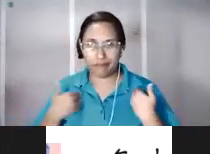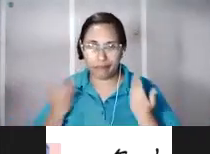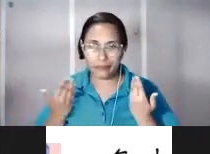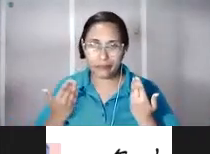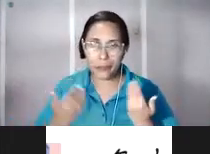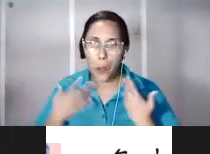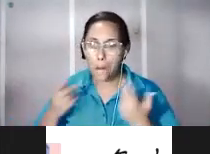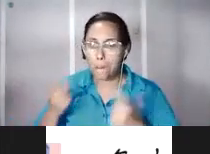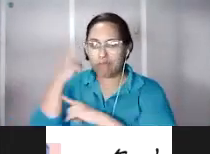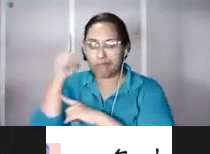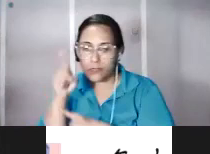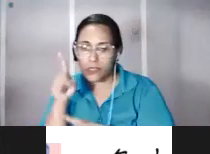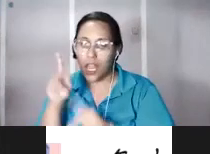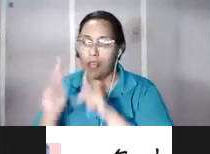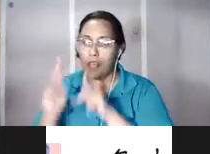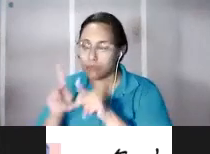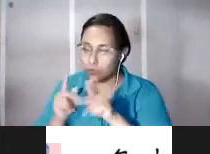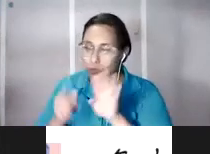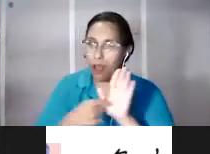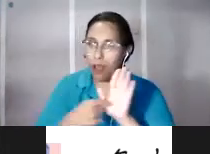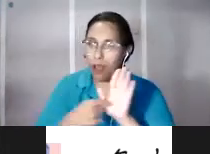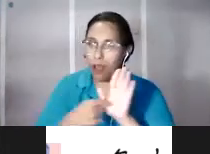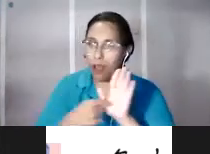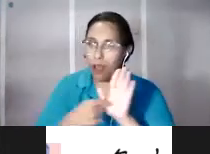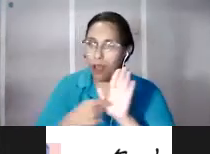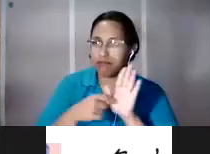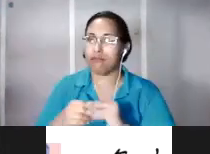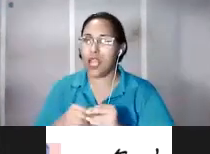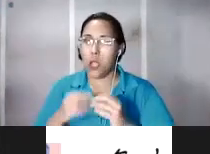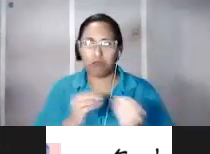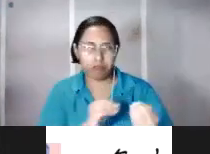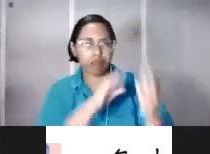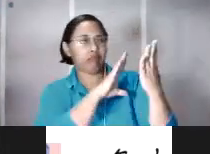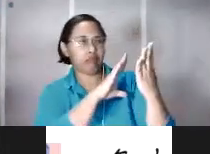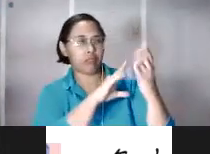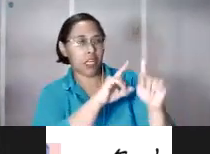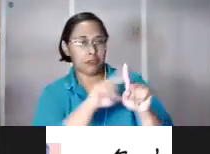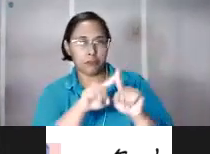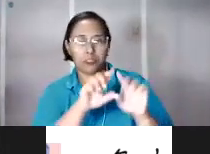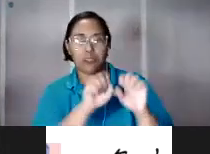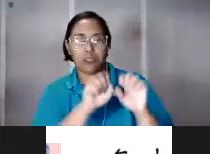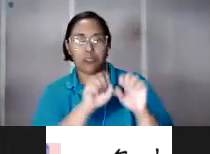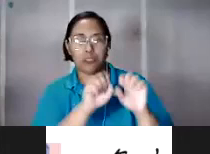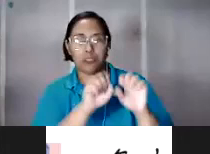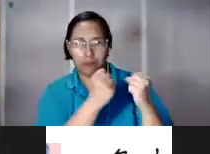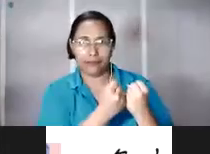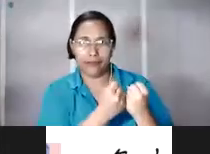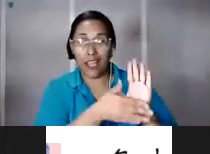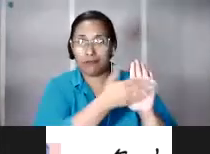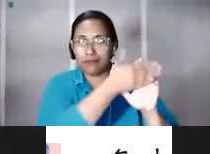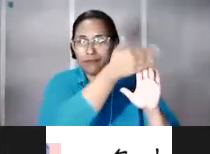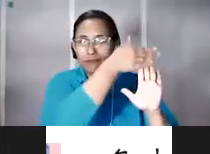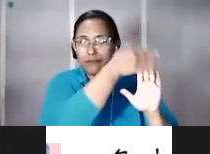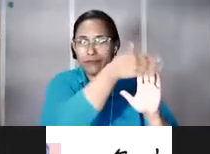a conocer más allá de su estrecho círculo social y desarrollar